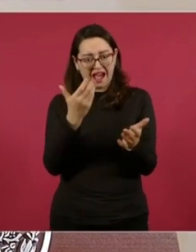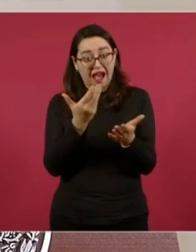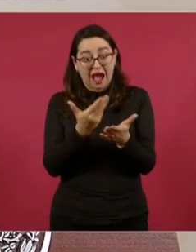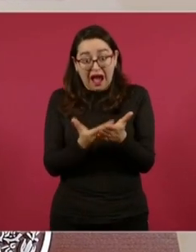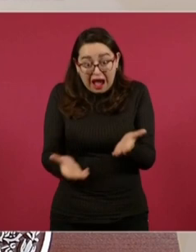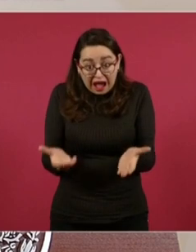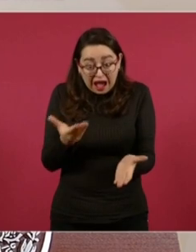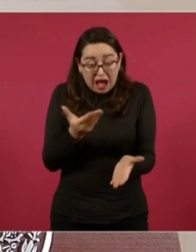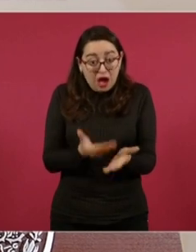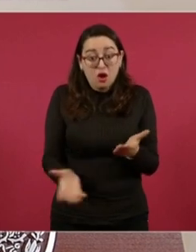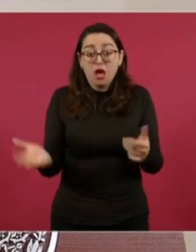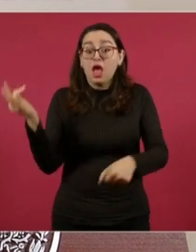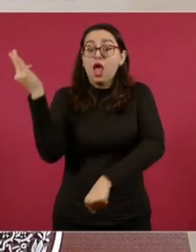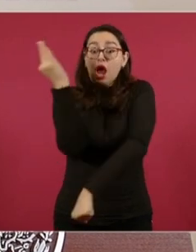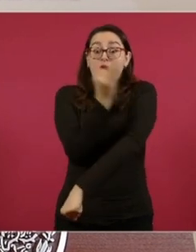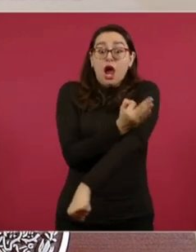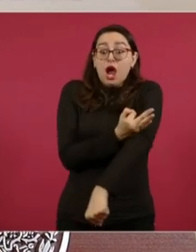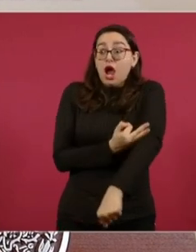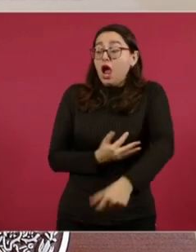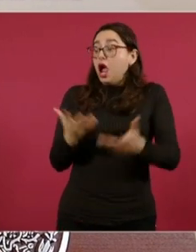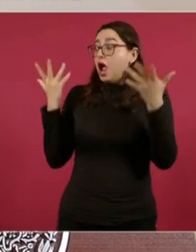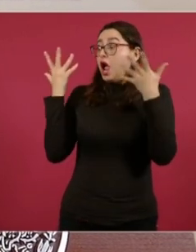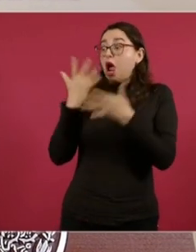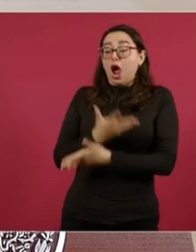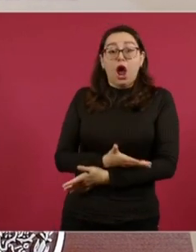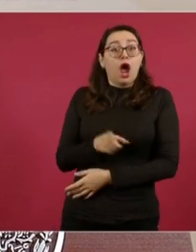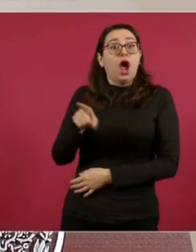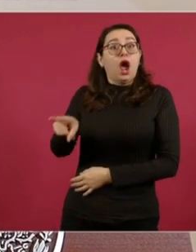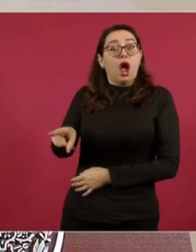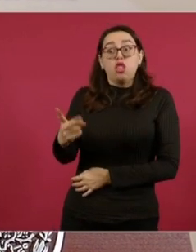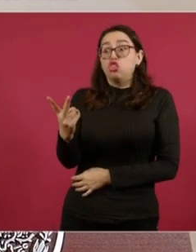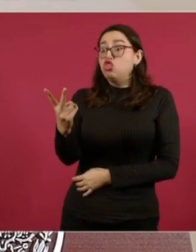de que son monopolios?